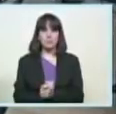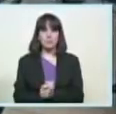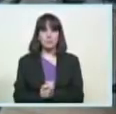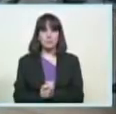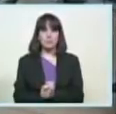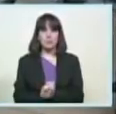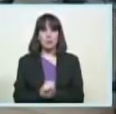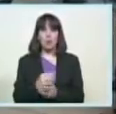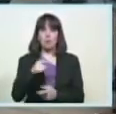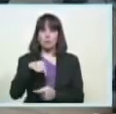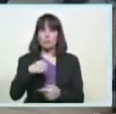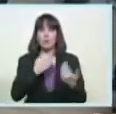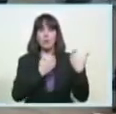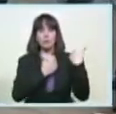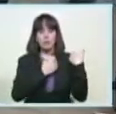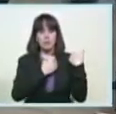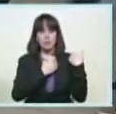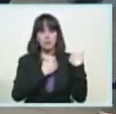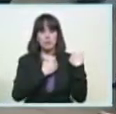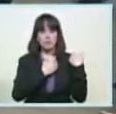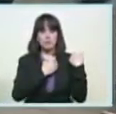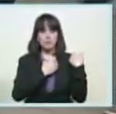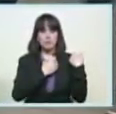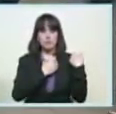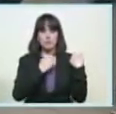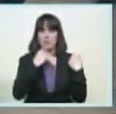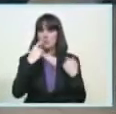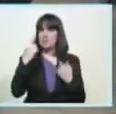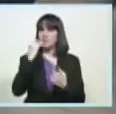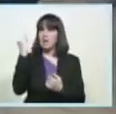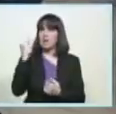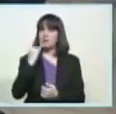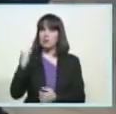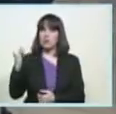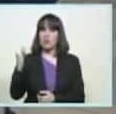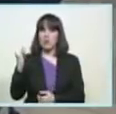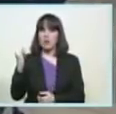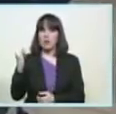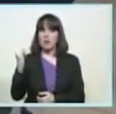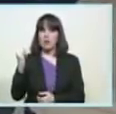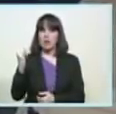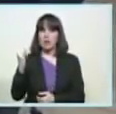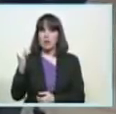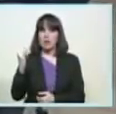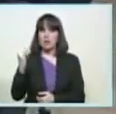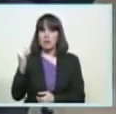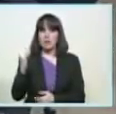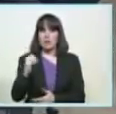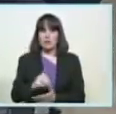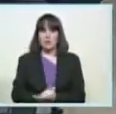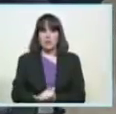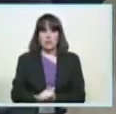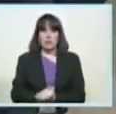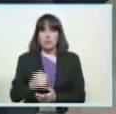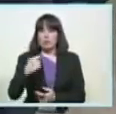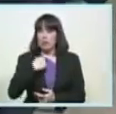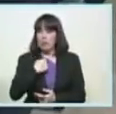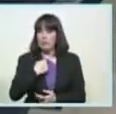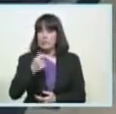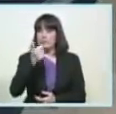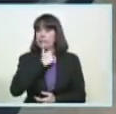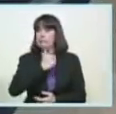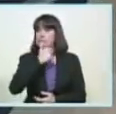porque me ha tocado como dicen por allá por el sol ya chuparme toda la guerra económica